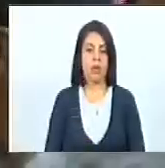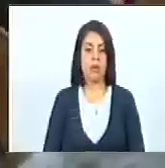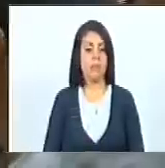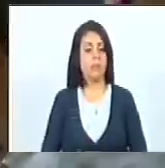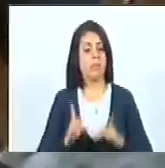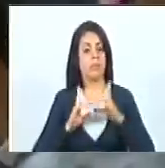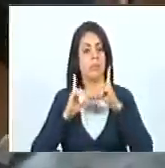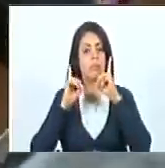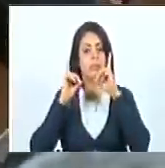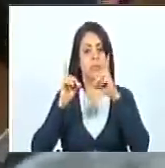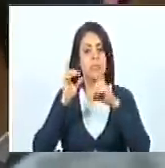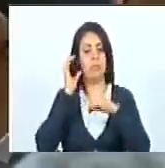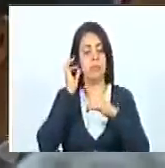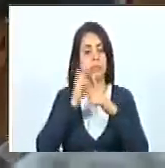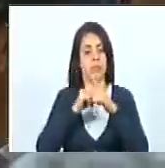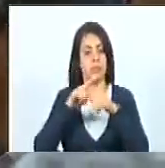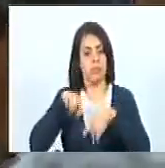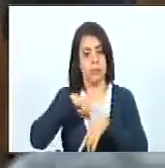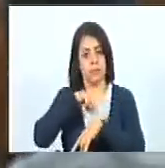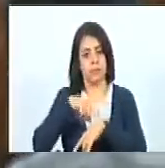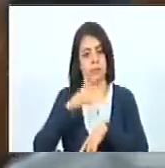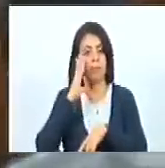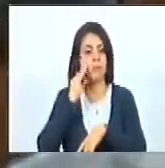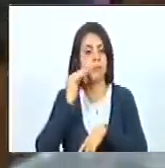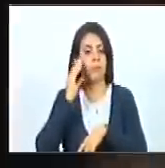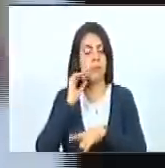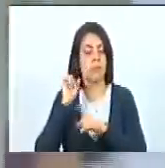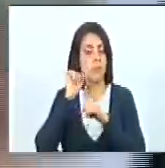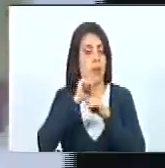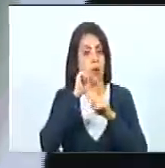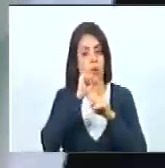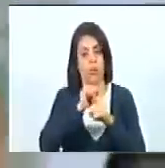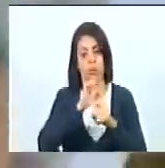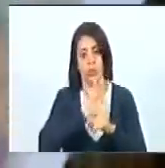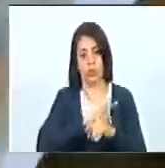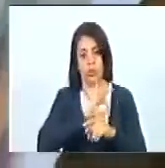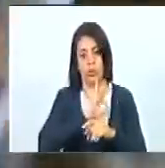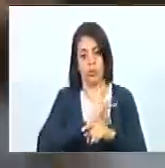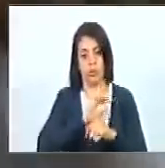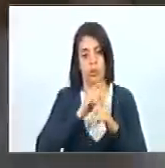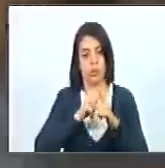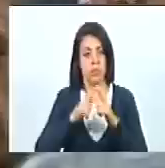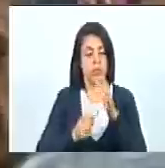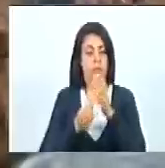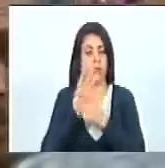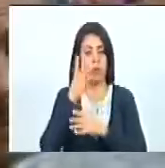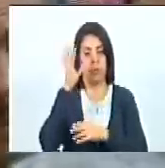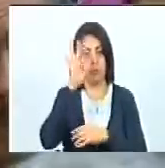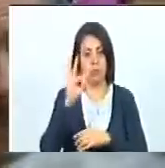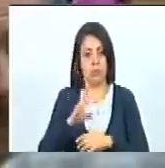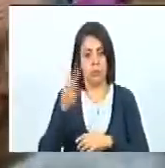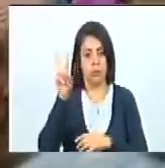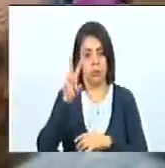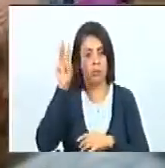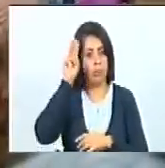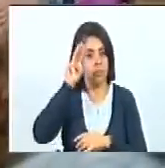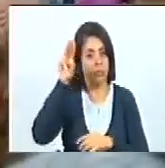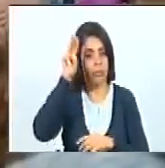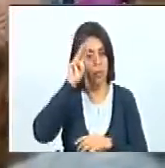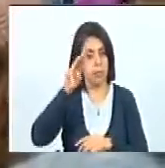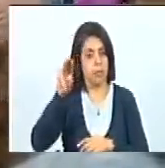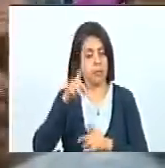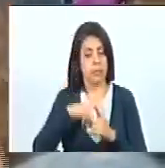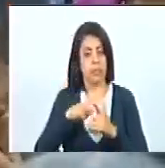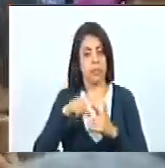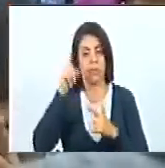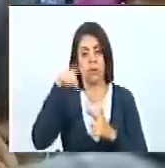dignificada, una mujer de una larga trayectoria de lucha social, educadora, fundadora de la Federación Venezolana de Maestros